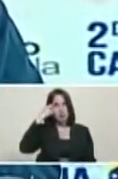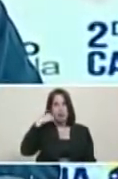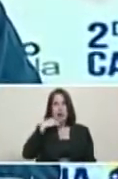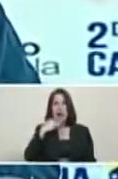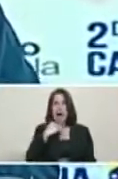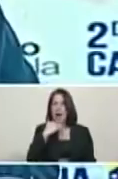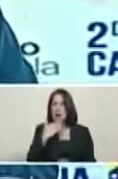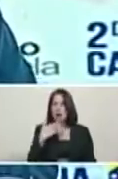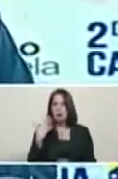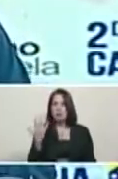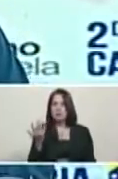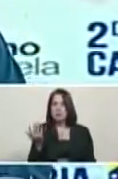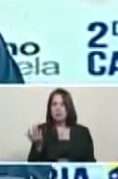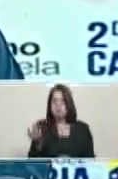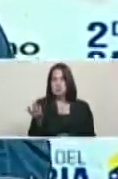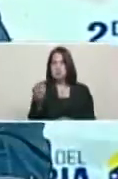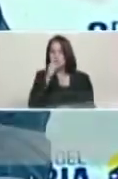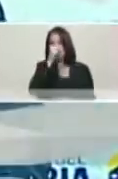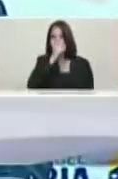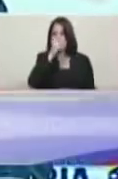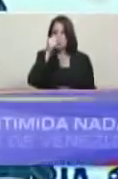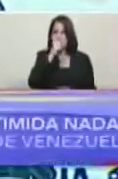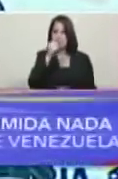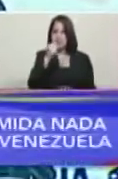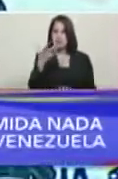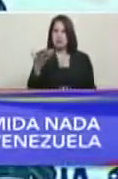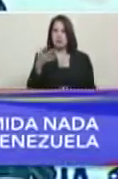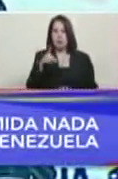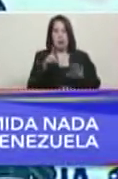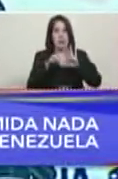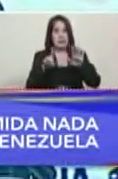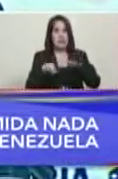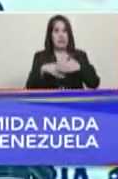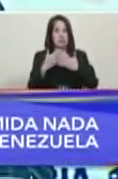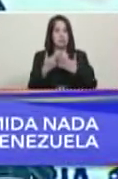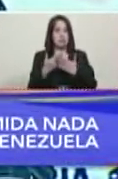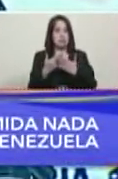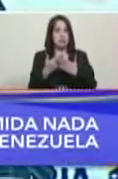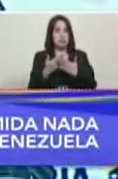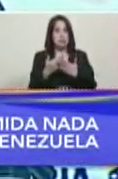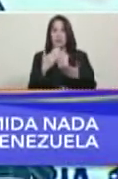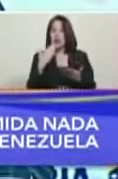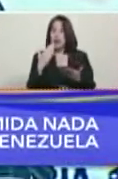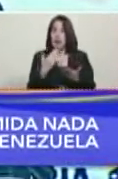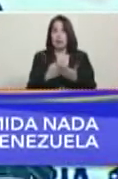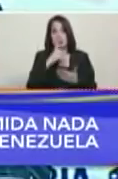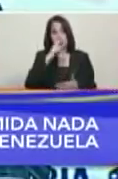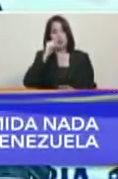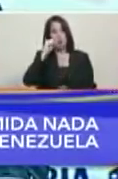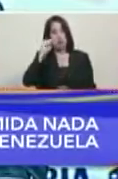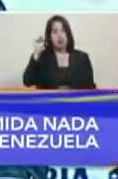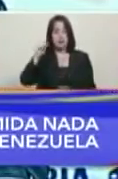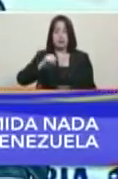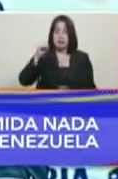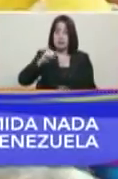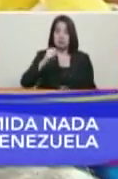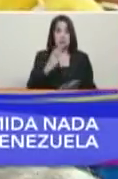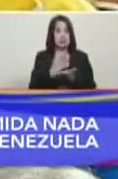recuerdo. Eran entrevistas muy tempraneras, como a las 6 de la mañana. Gracias, Nicolás. Bueno, sí,